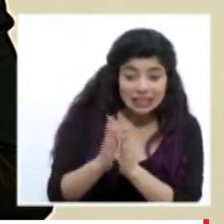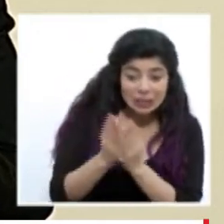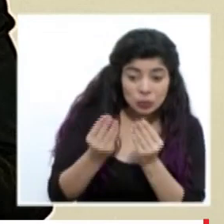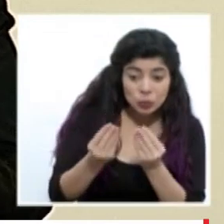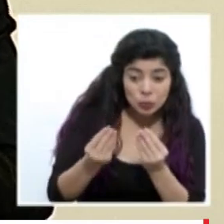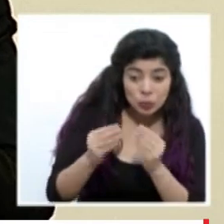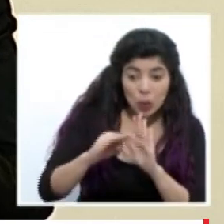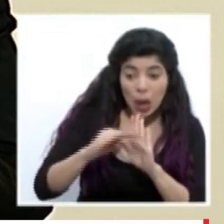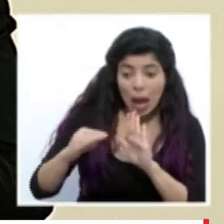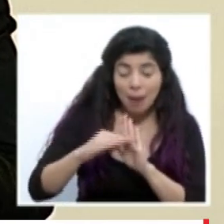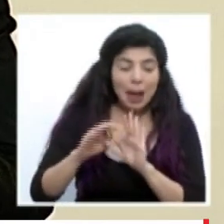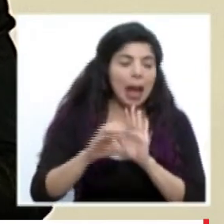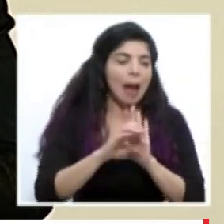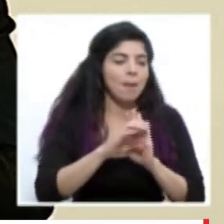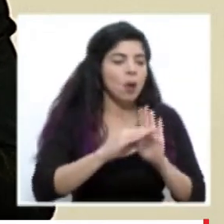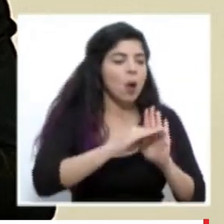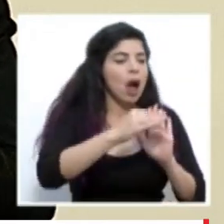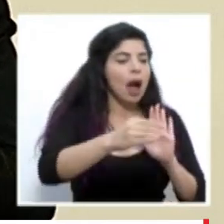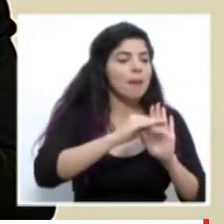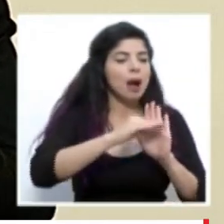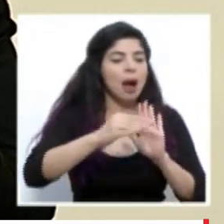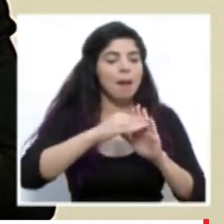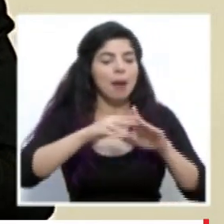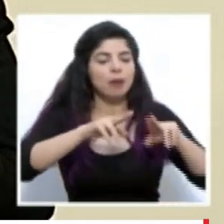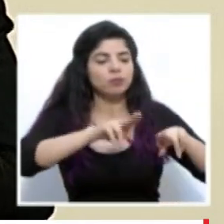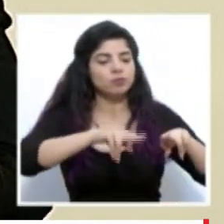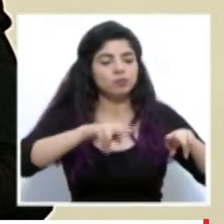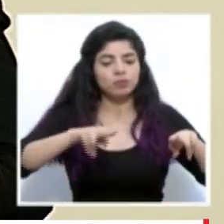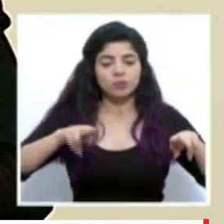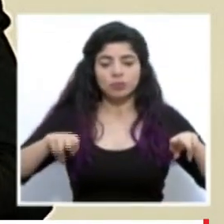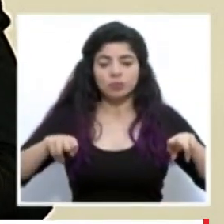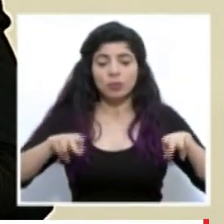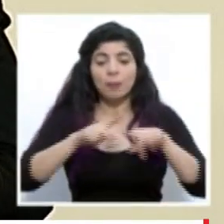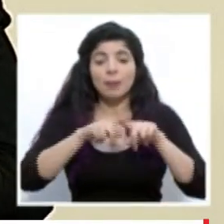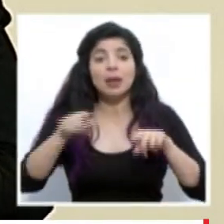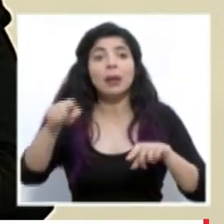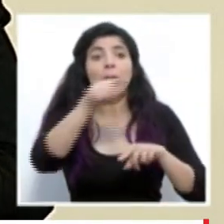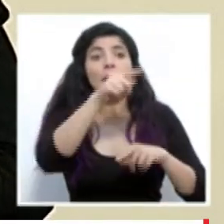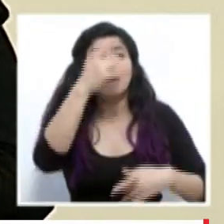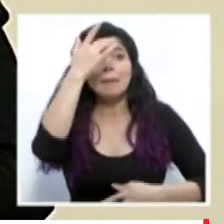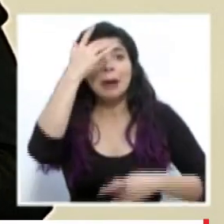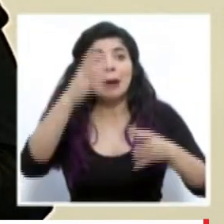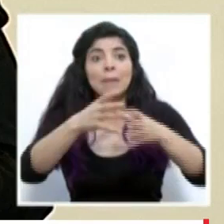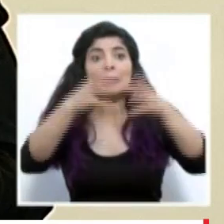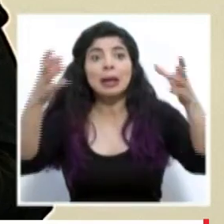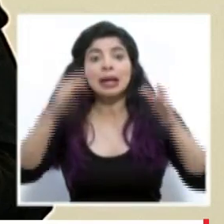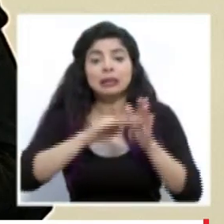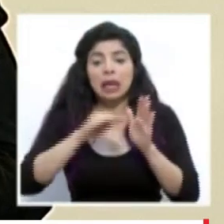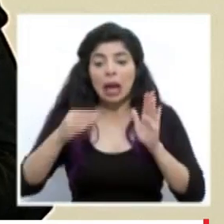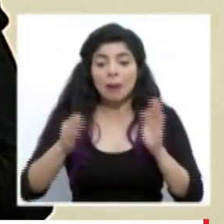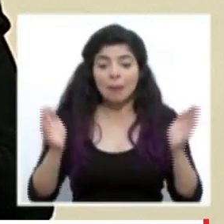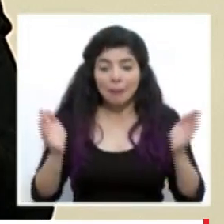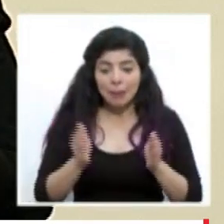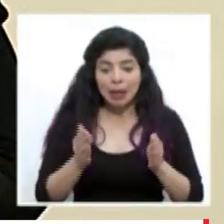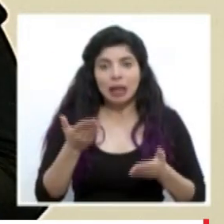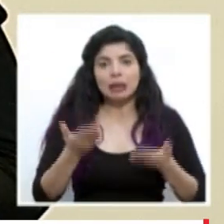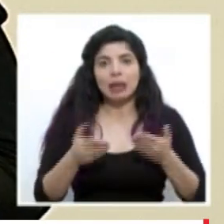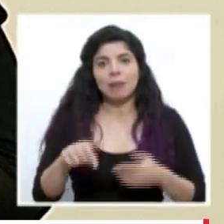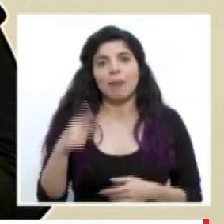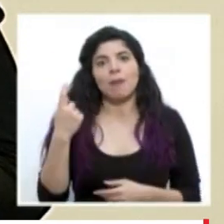camas, si se ocupan más camas que la cantidad de pacientes, de ahí podrían hacer falta